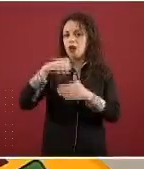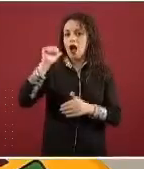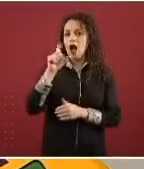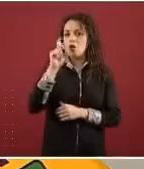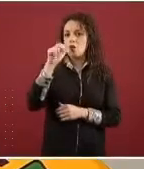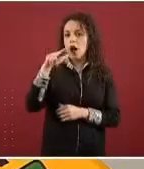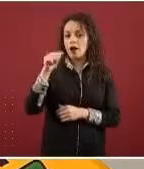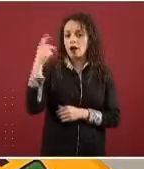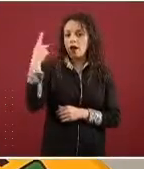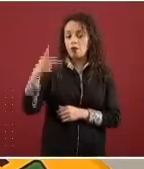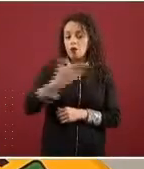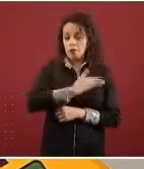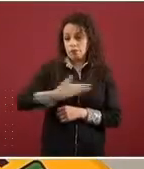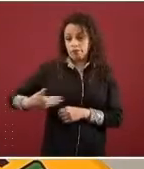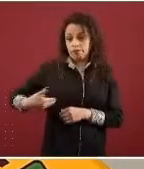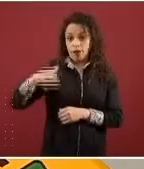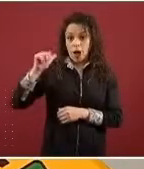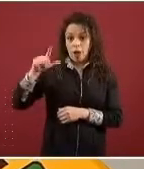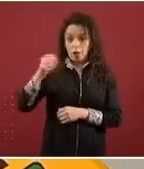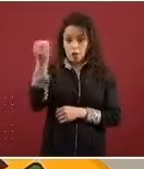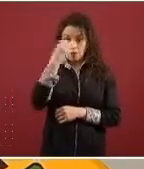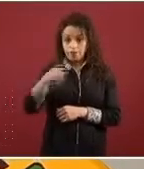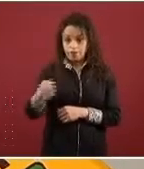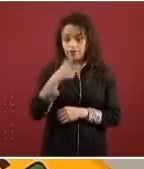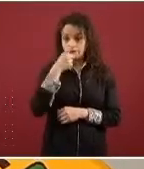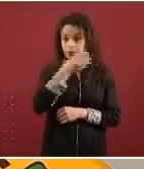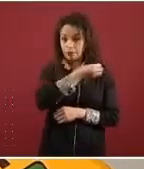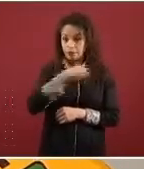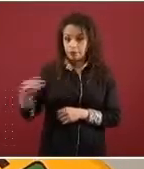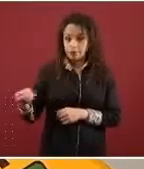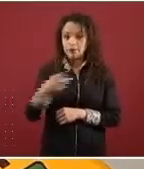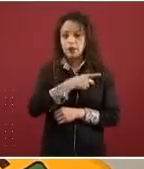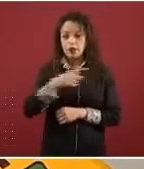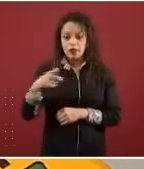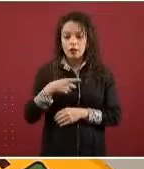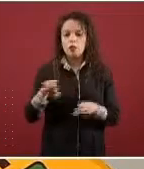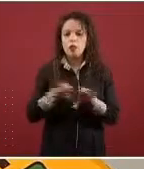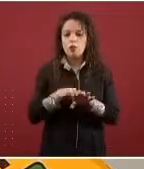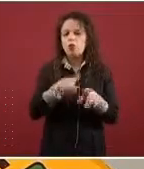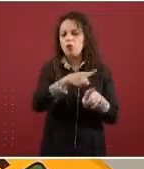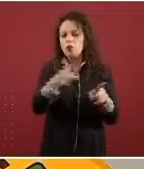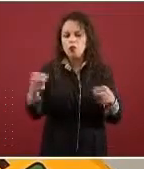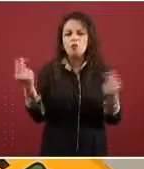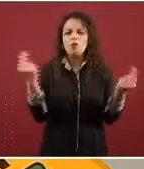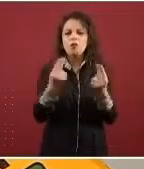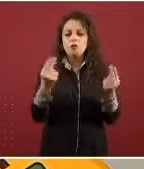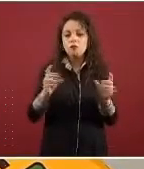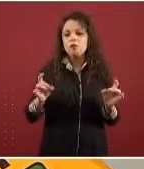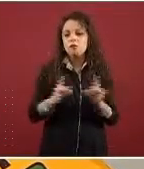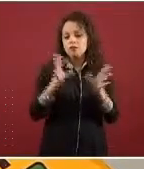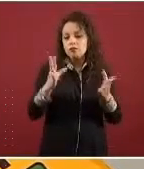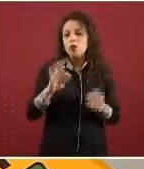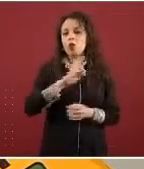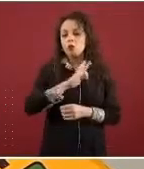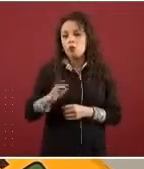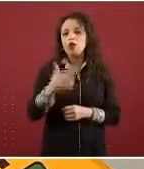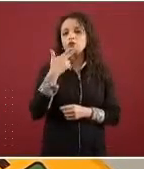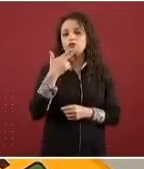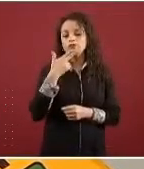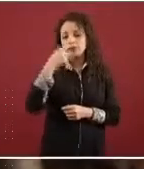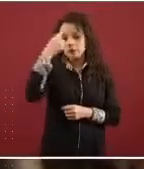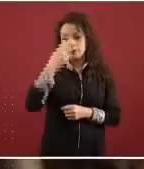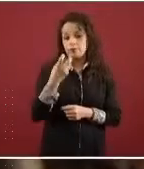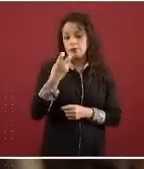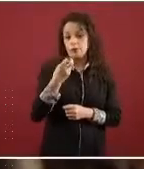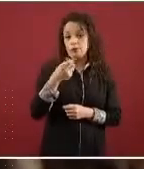por instrucción presidencial, se verificaron que pudiéramos utilizar para la atención de esta contingencia,